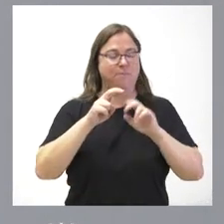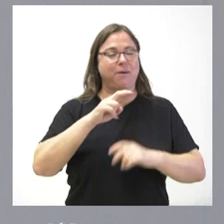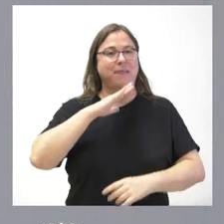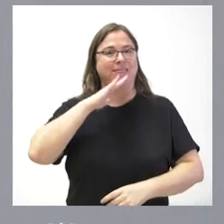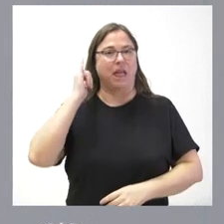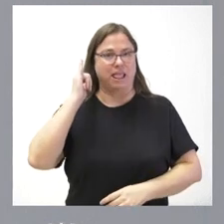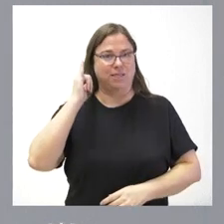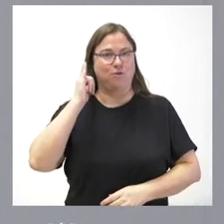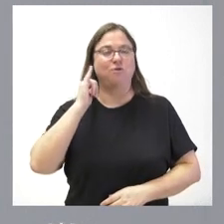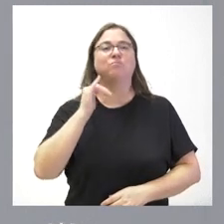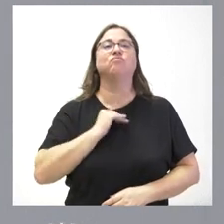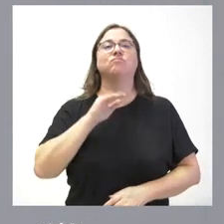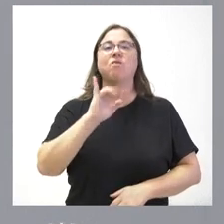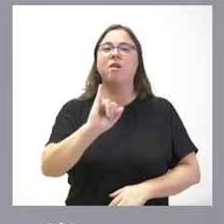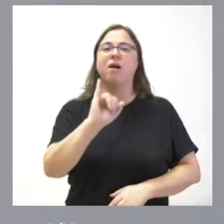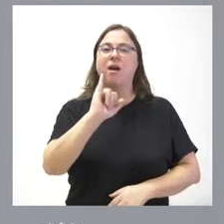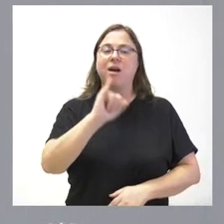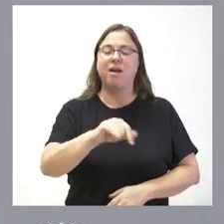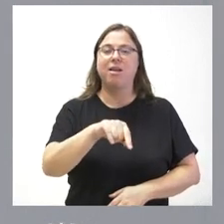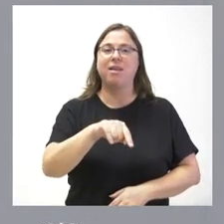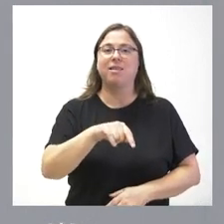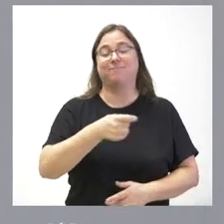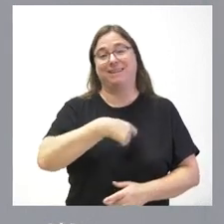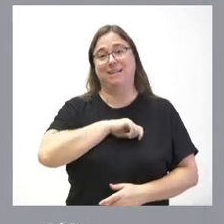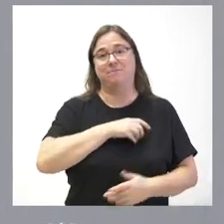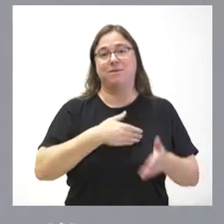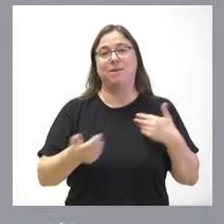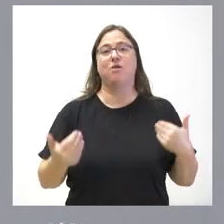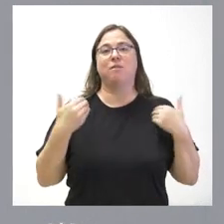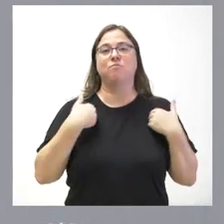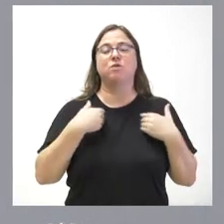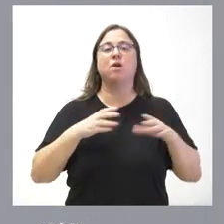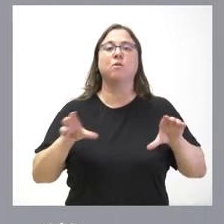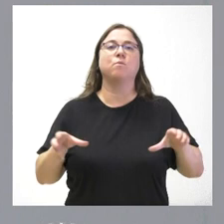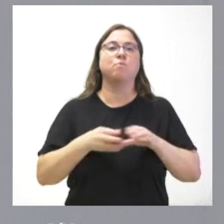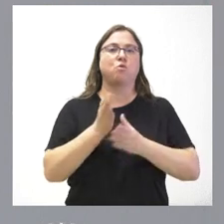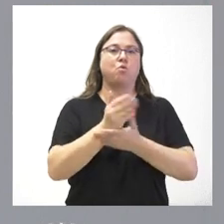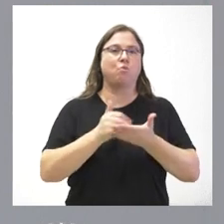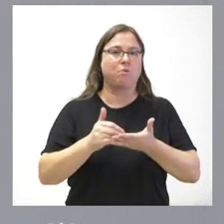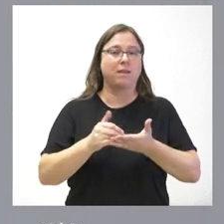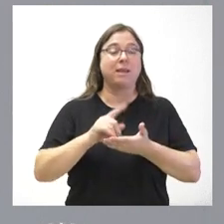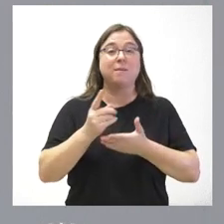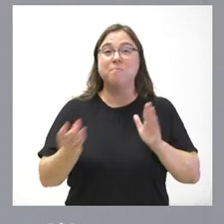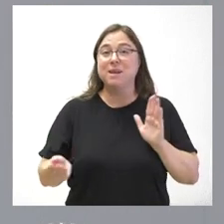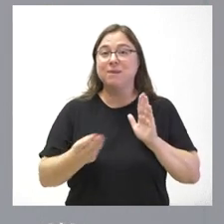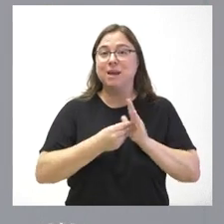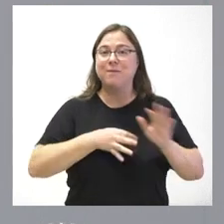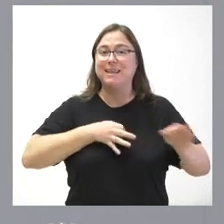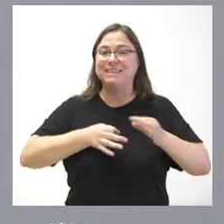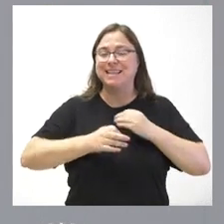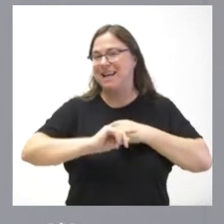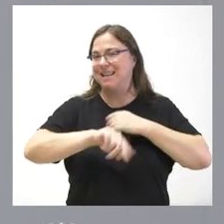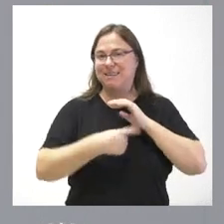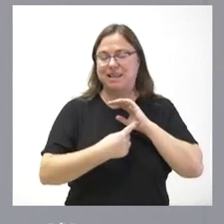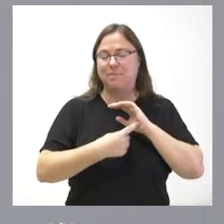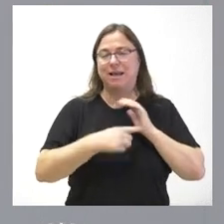hace en España por una comunidad Autónoma Es la primera vez que una comunidad Autónoma plantea una estrategia integral sobre el talento ha habido